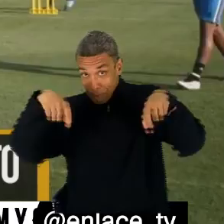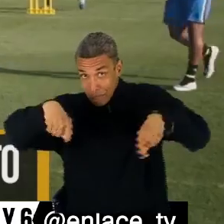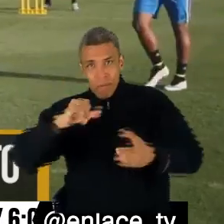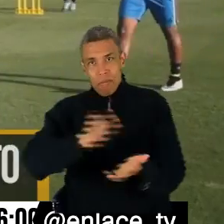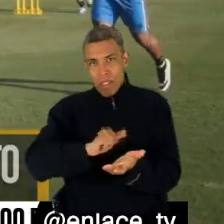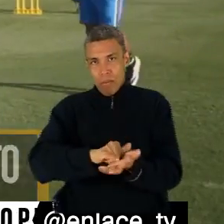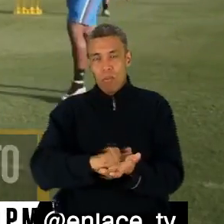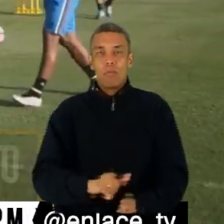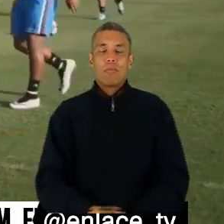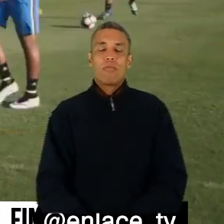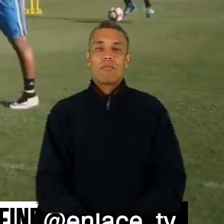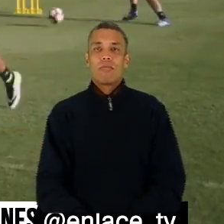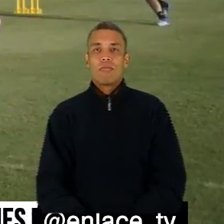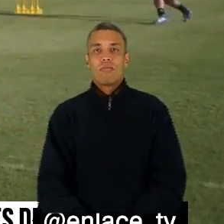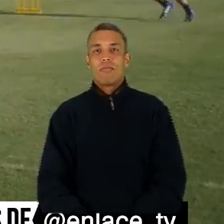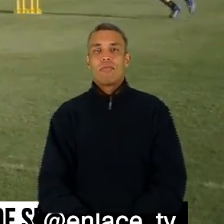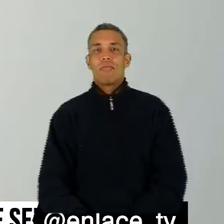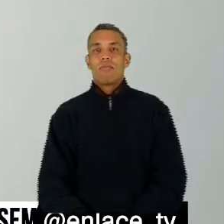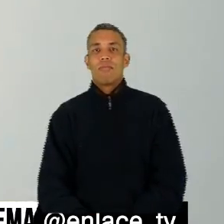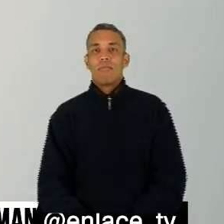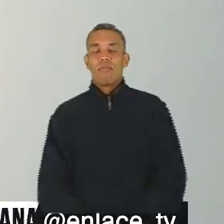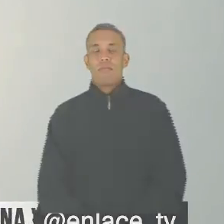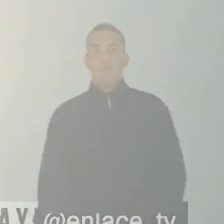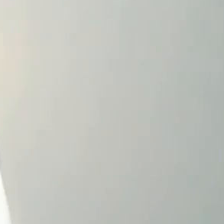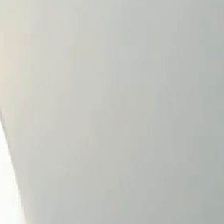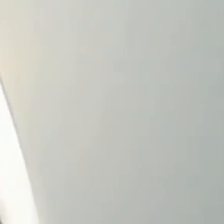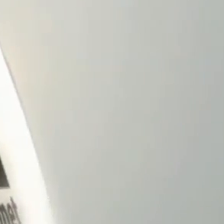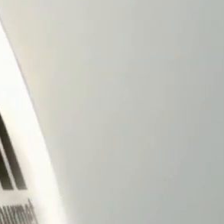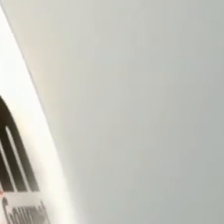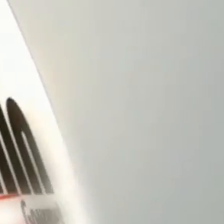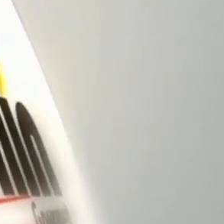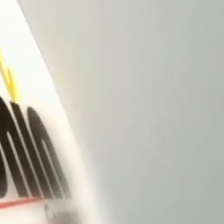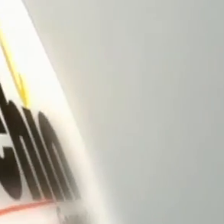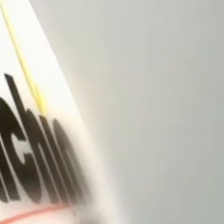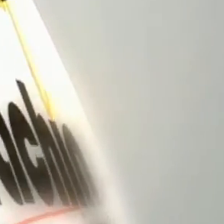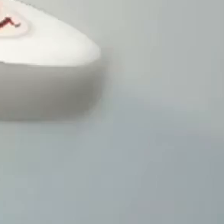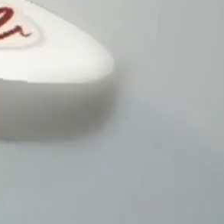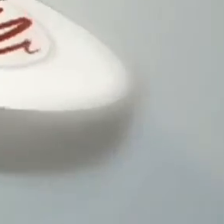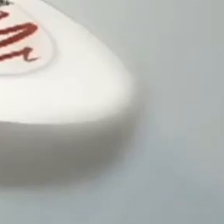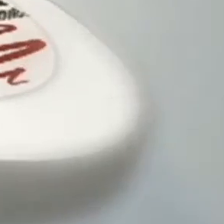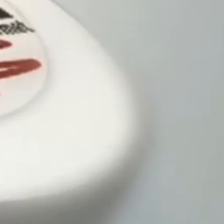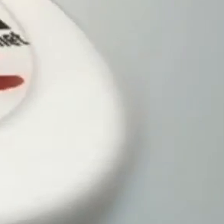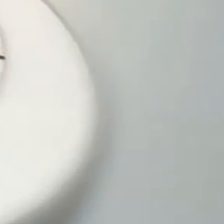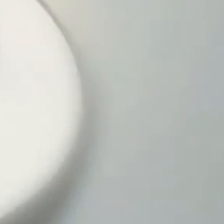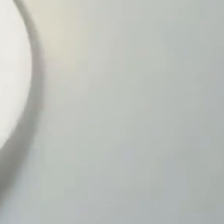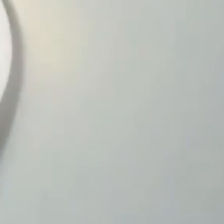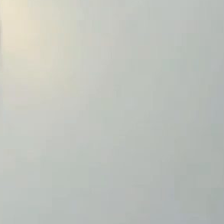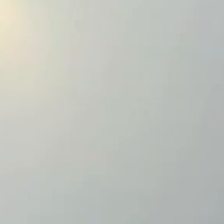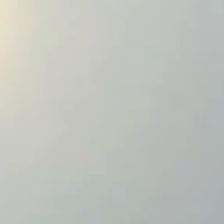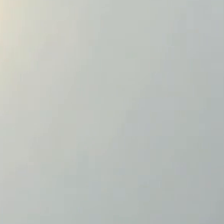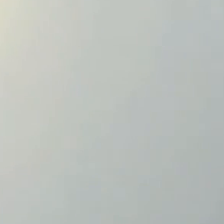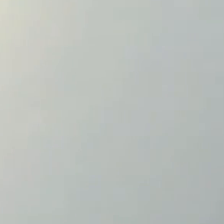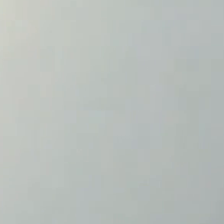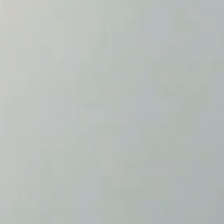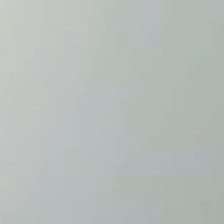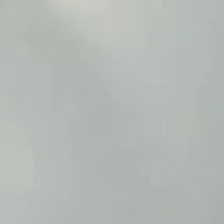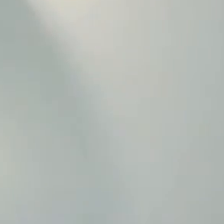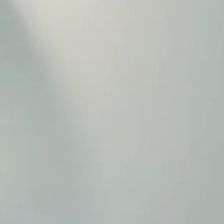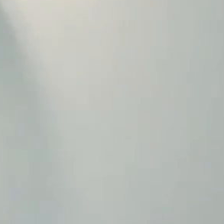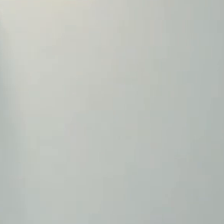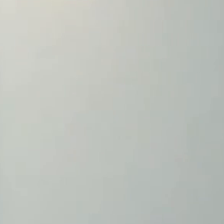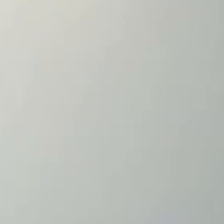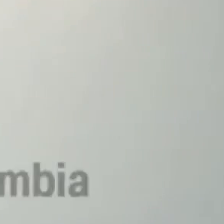realizó la sesión del día de hoy. Hasta aquí los deportes, con el patrocinio de Restaurante El Machín Gourmet, ahora en